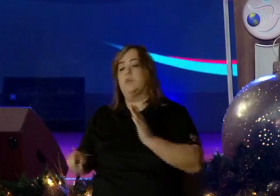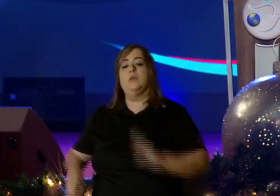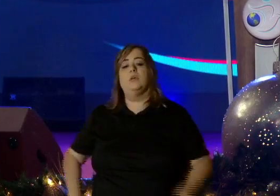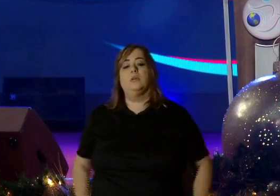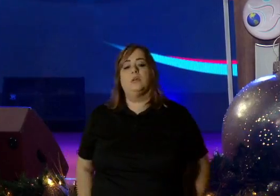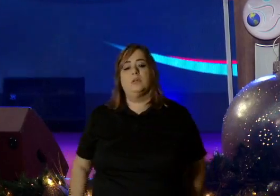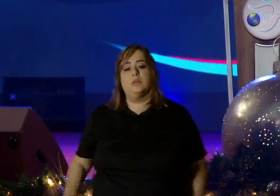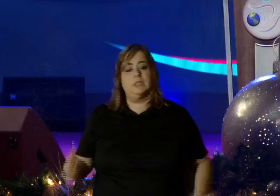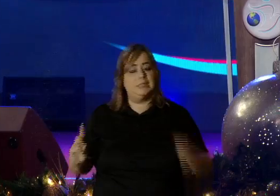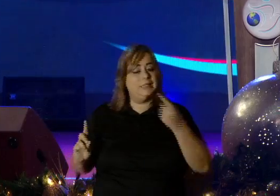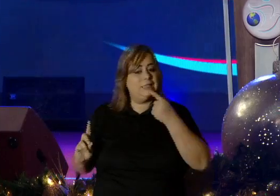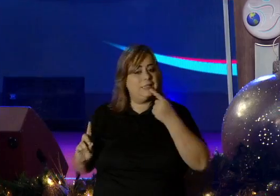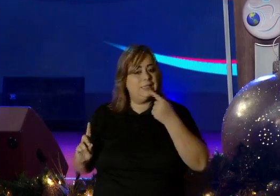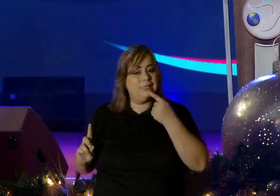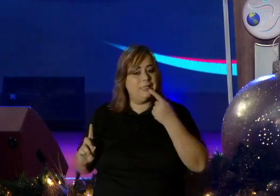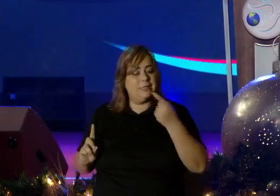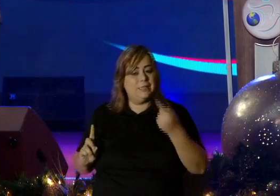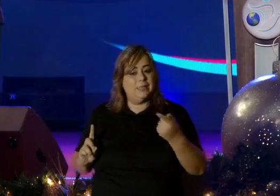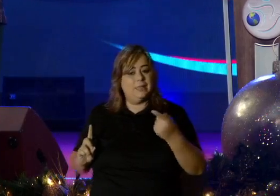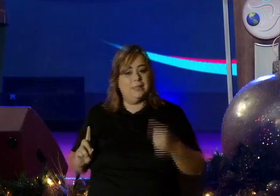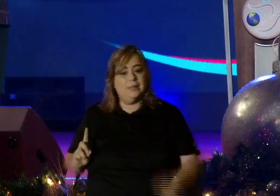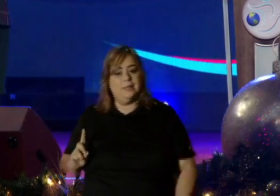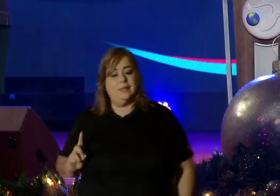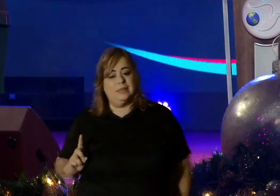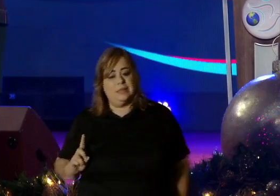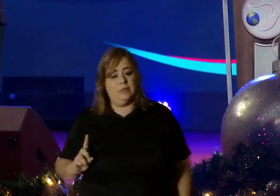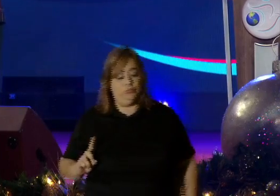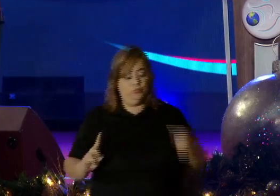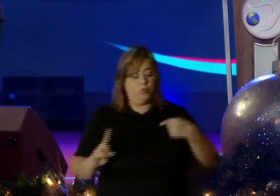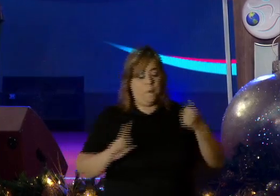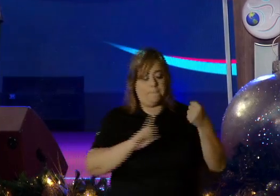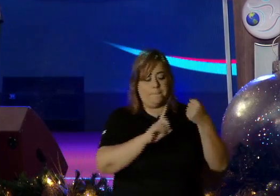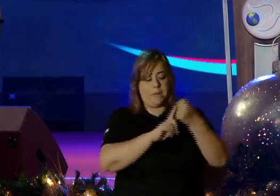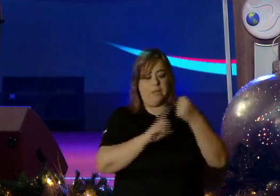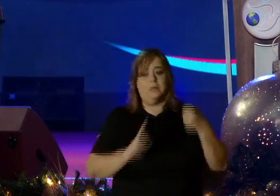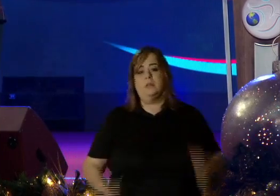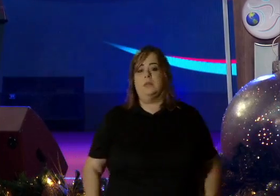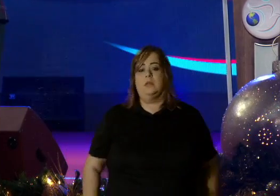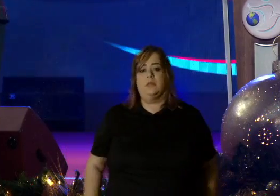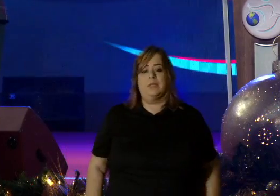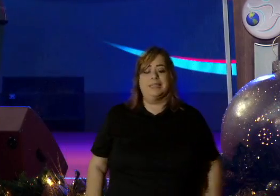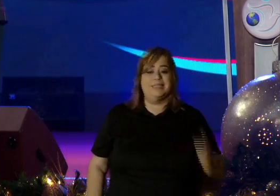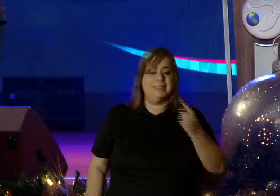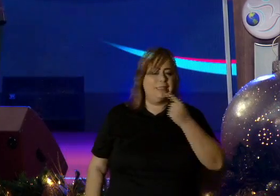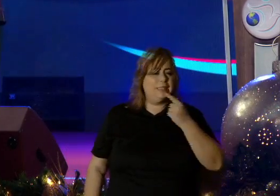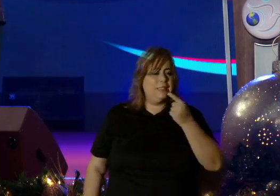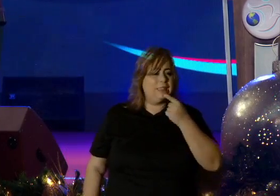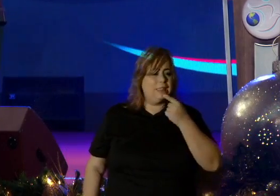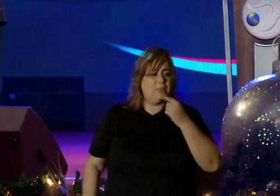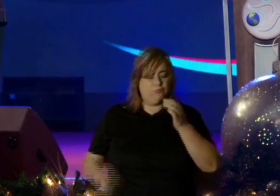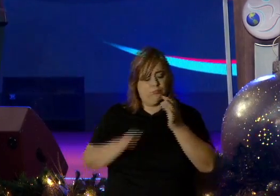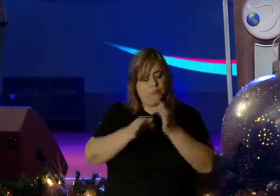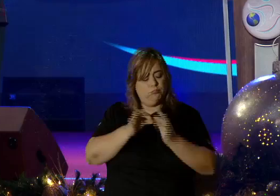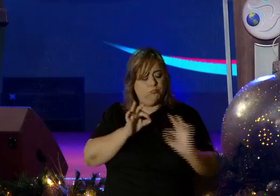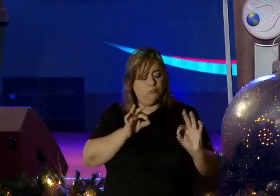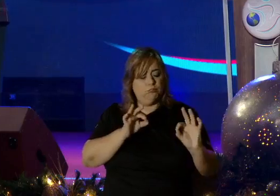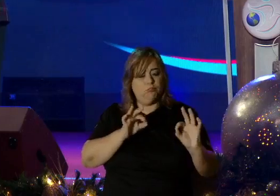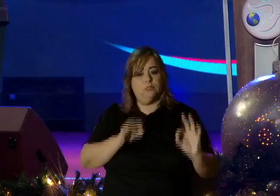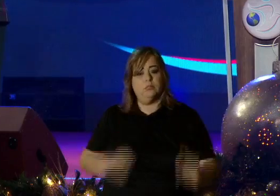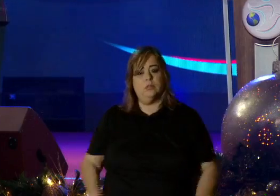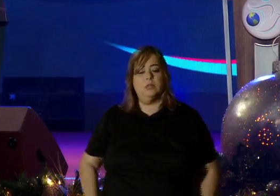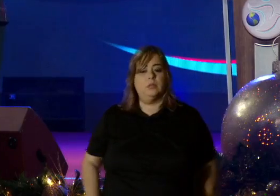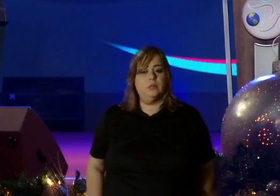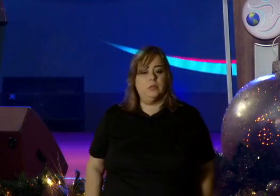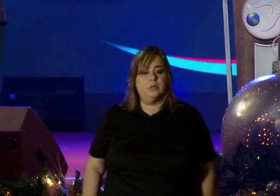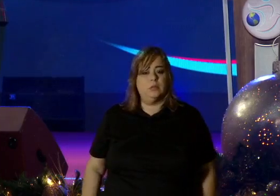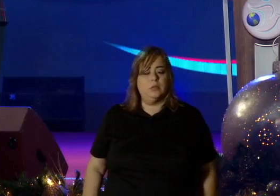habiendo dicho esto, hermano, es que a mí lo que más me llama la atención, que es unas simples palabras, simples palabras. Yo